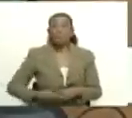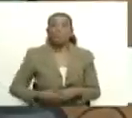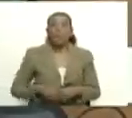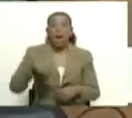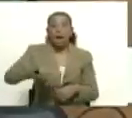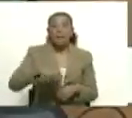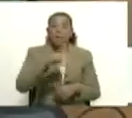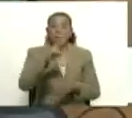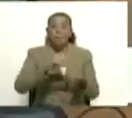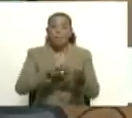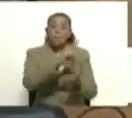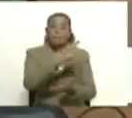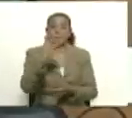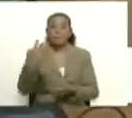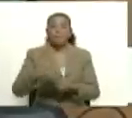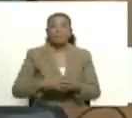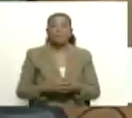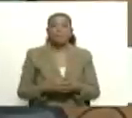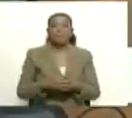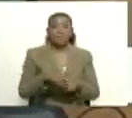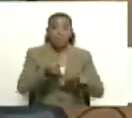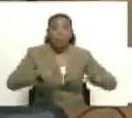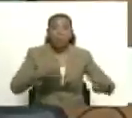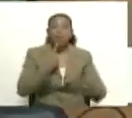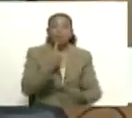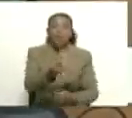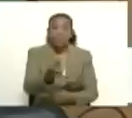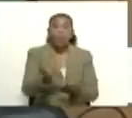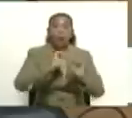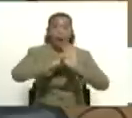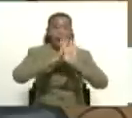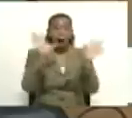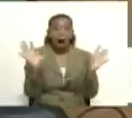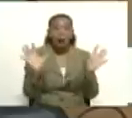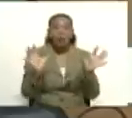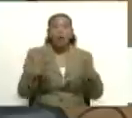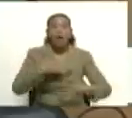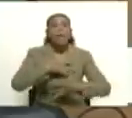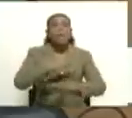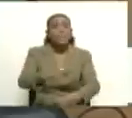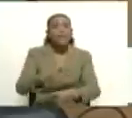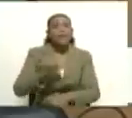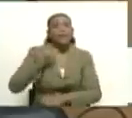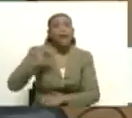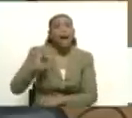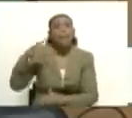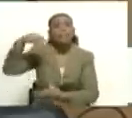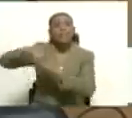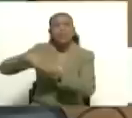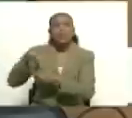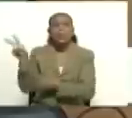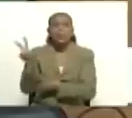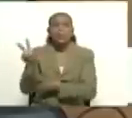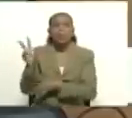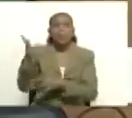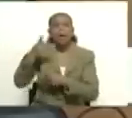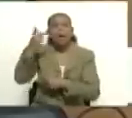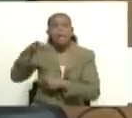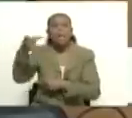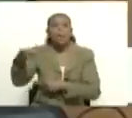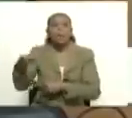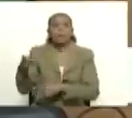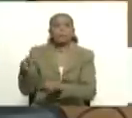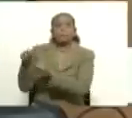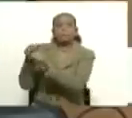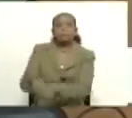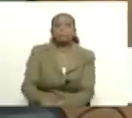en 2024, donde expresó claramente las intenciones de la política exterior extremista